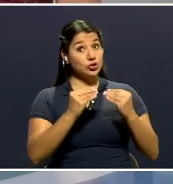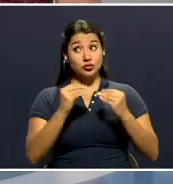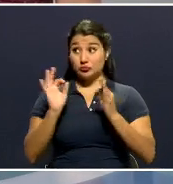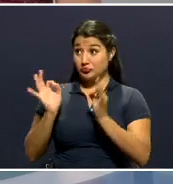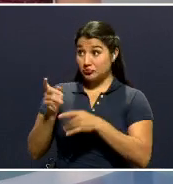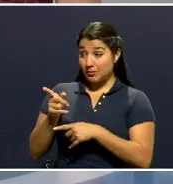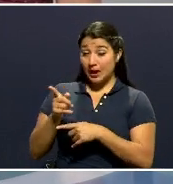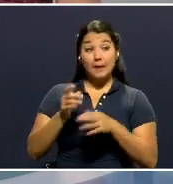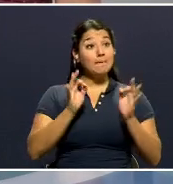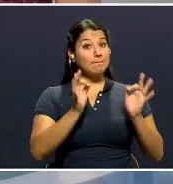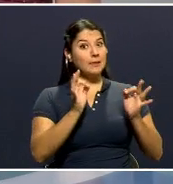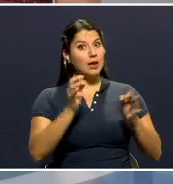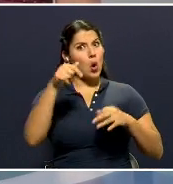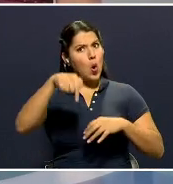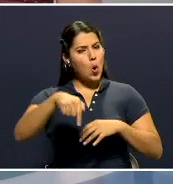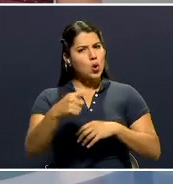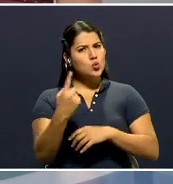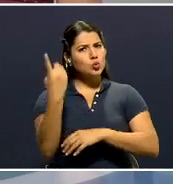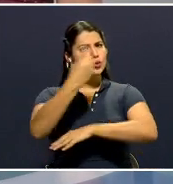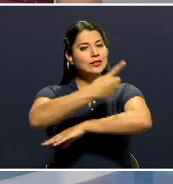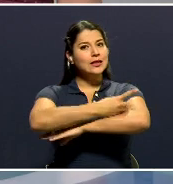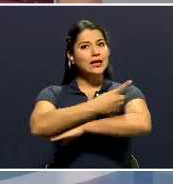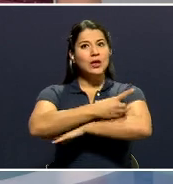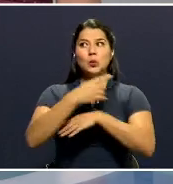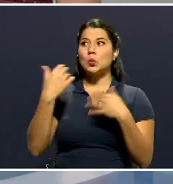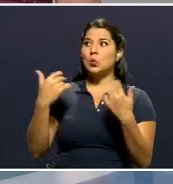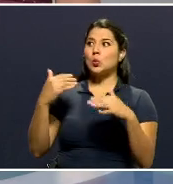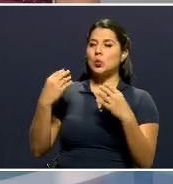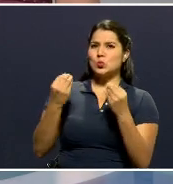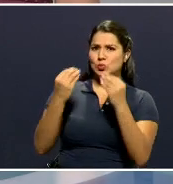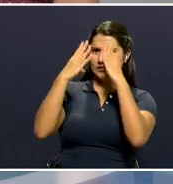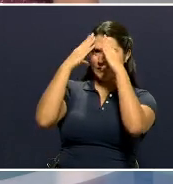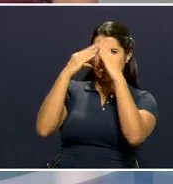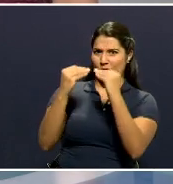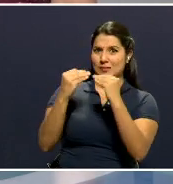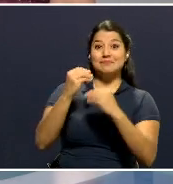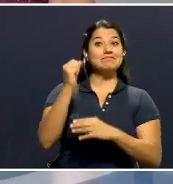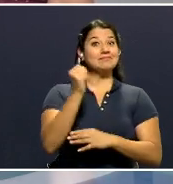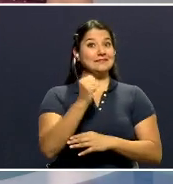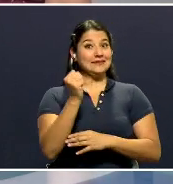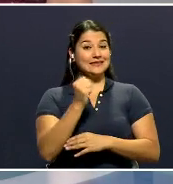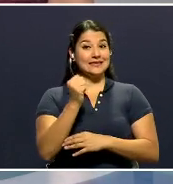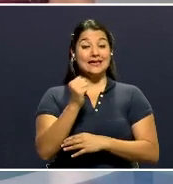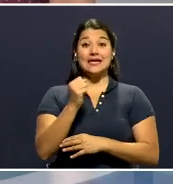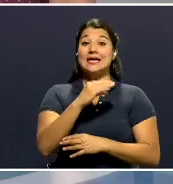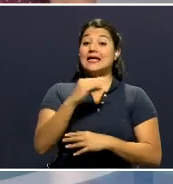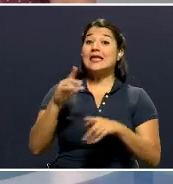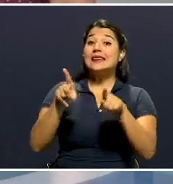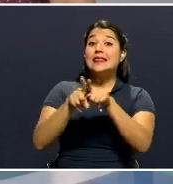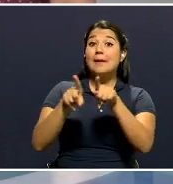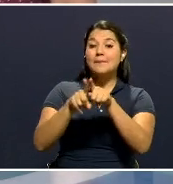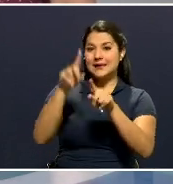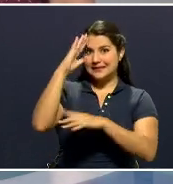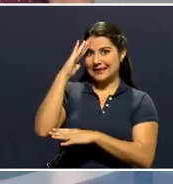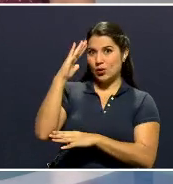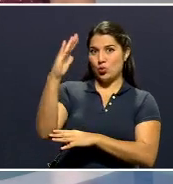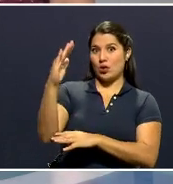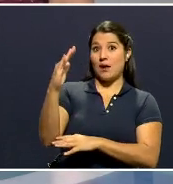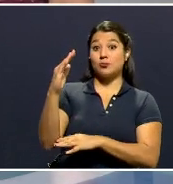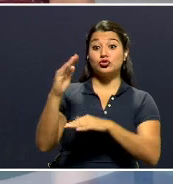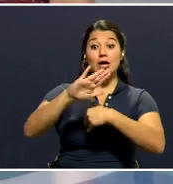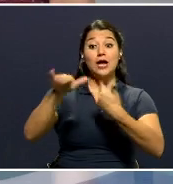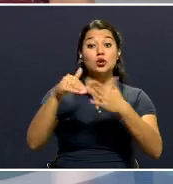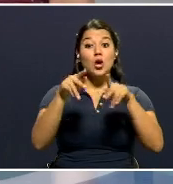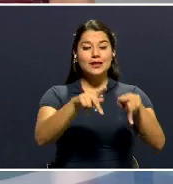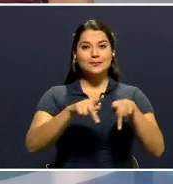está? Bien, un día... cargadísimo de información. Así es. También saludamos a nuestra audiencia.